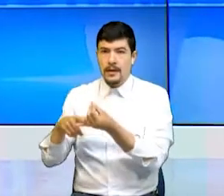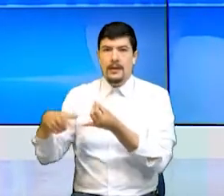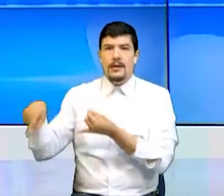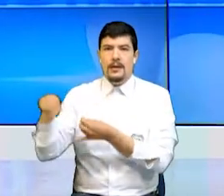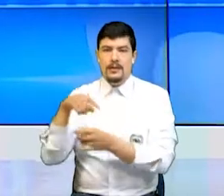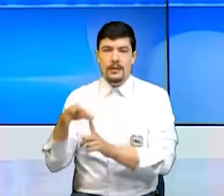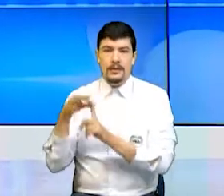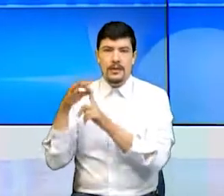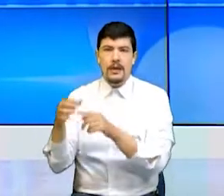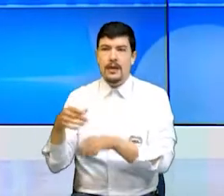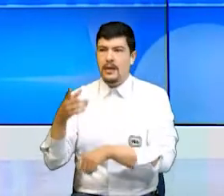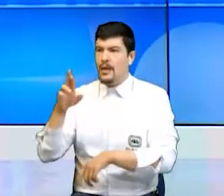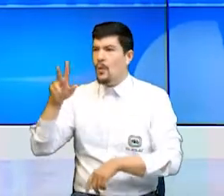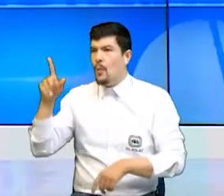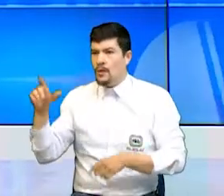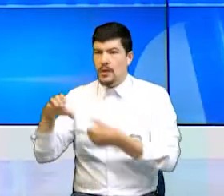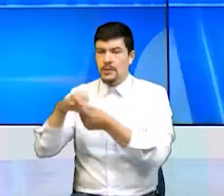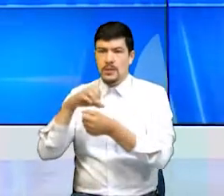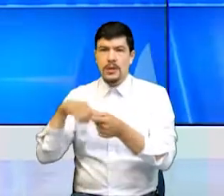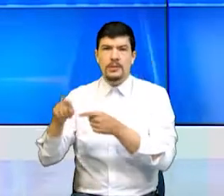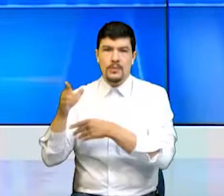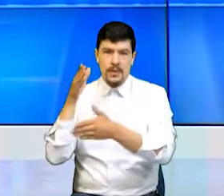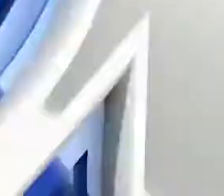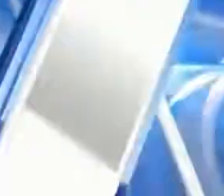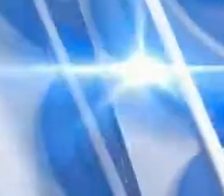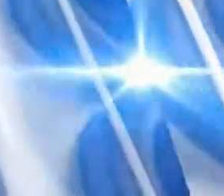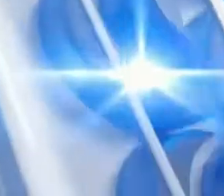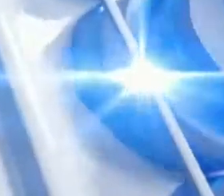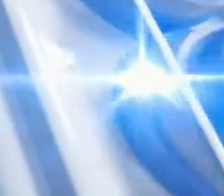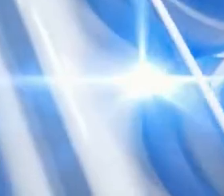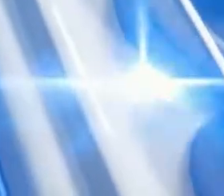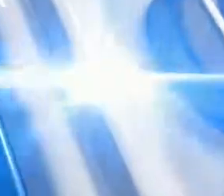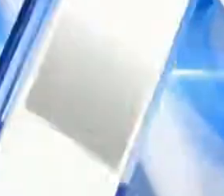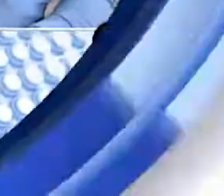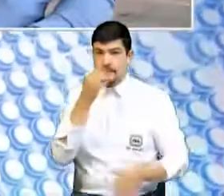específicamente y desde qué otra ciudad estaría delinquiendo esta banda